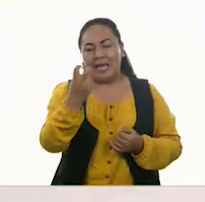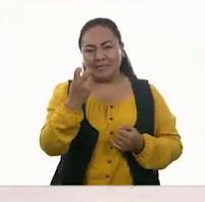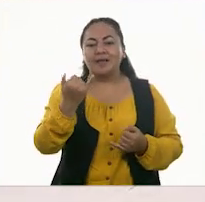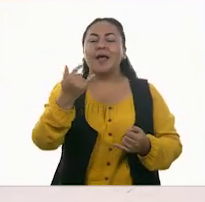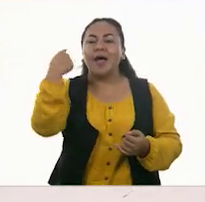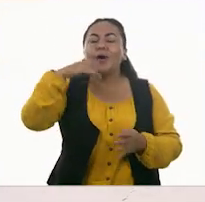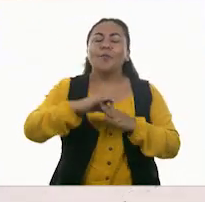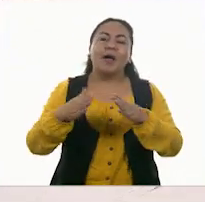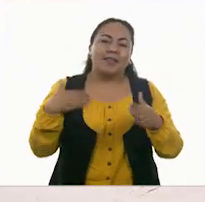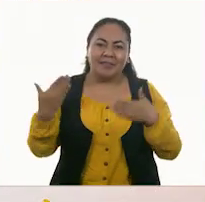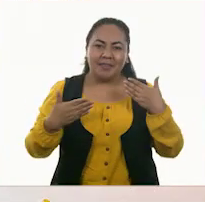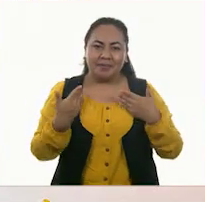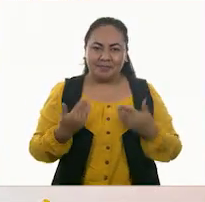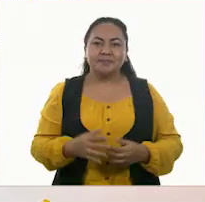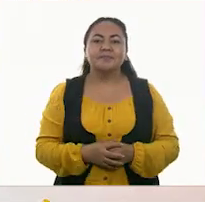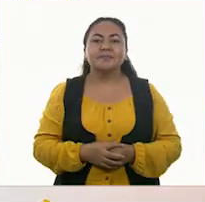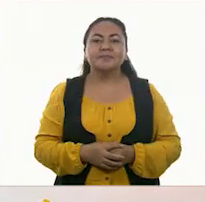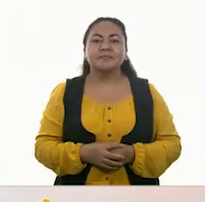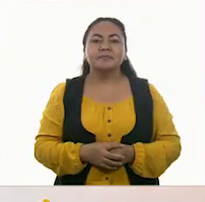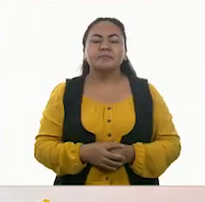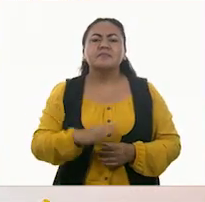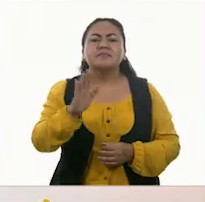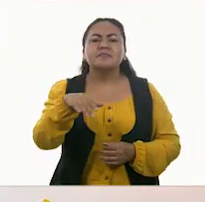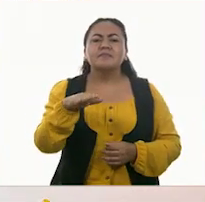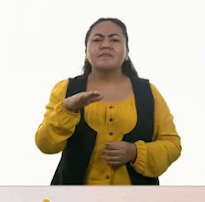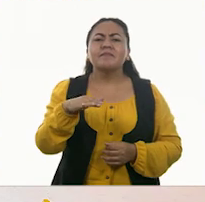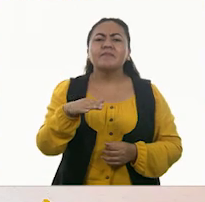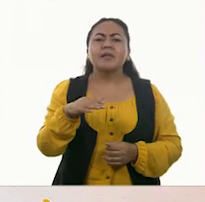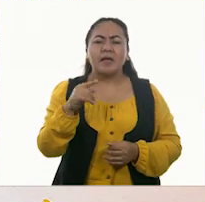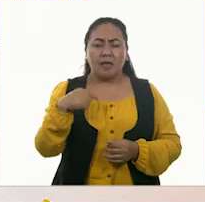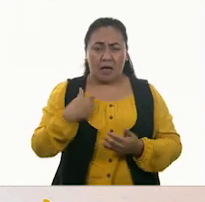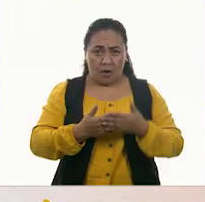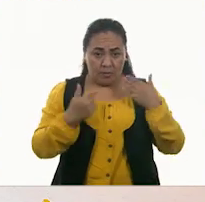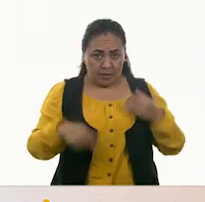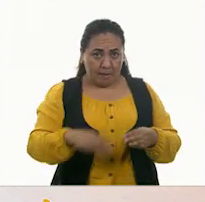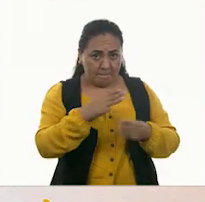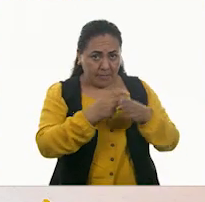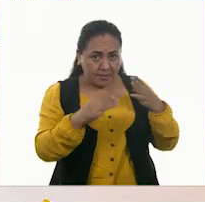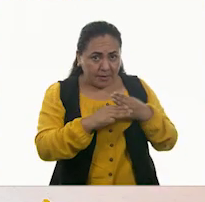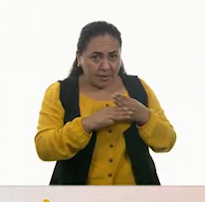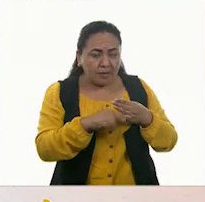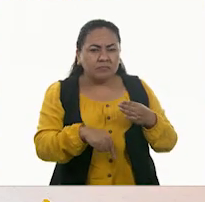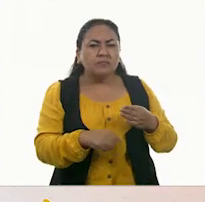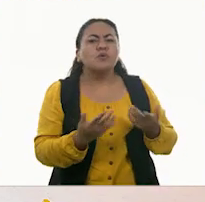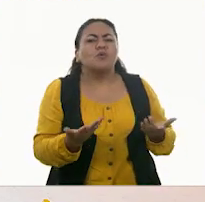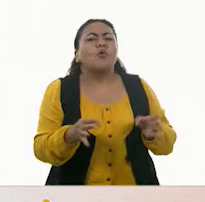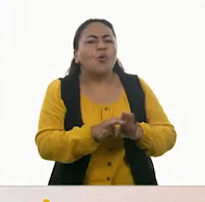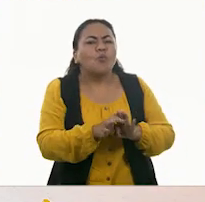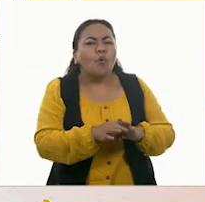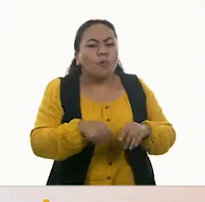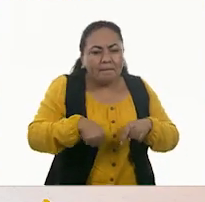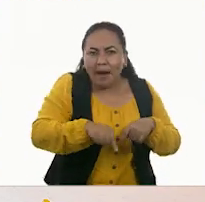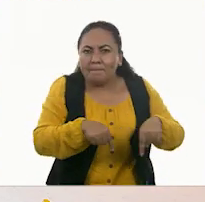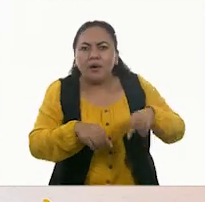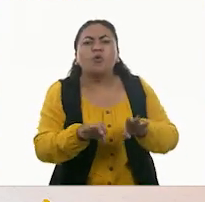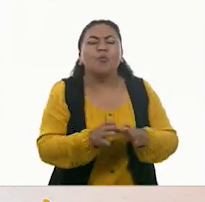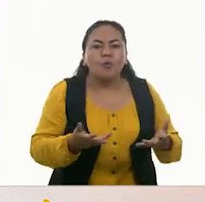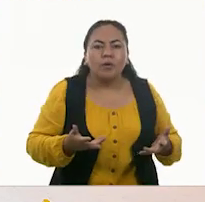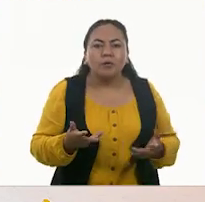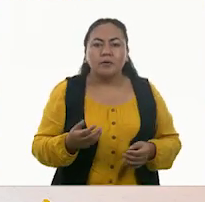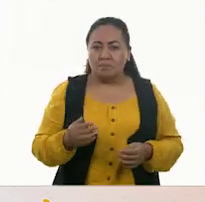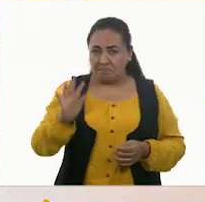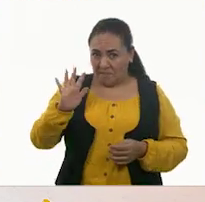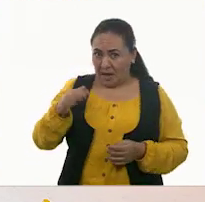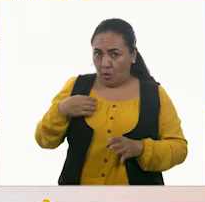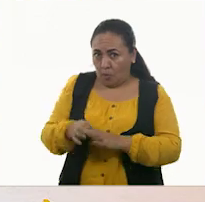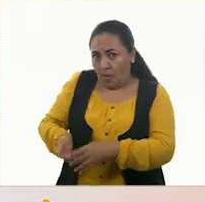correcto. Ahora, ¿cómo lo puedo, con este material, empujar, no sé, mover la taparrosca? ¿Como si fuera